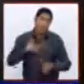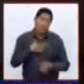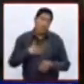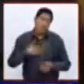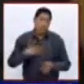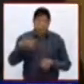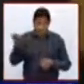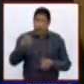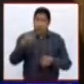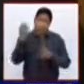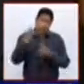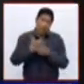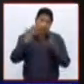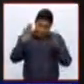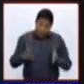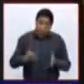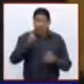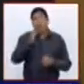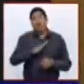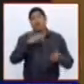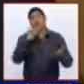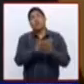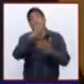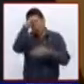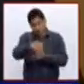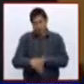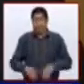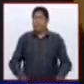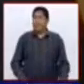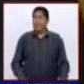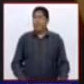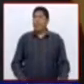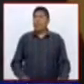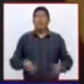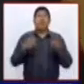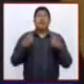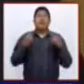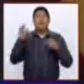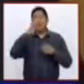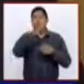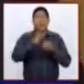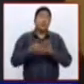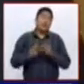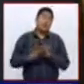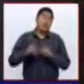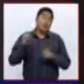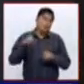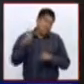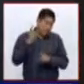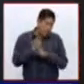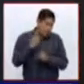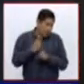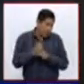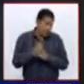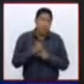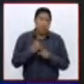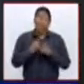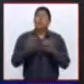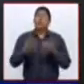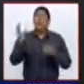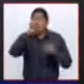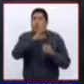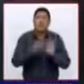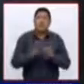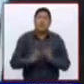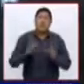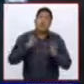cruce, acá está la propietaria. Señora, buenas noches. ¿Se está tratando de buscar una solución? Exacto, sí. ¿Cómo vamos a buscar